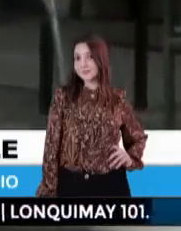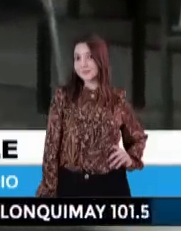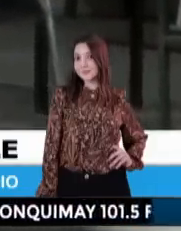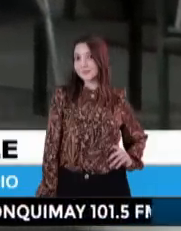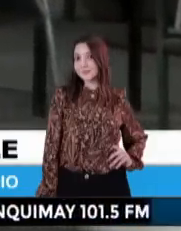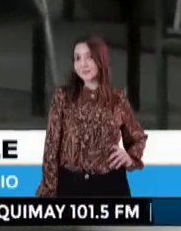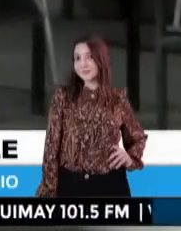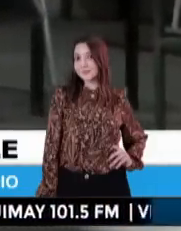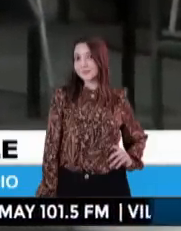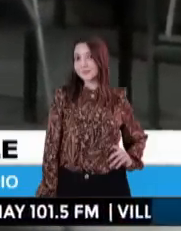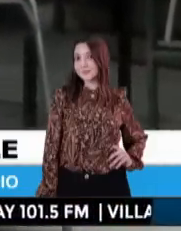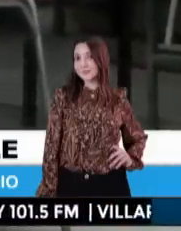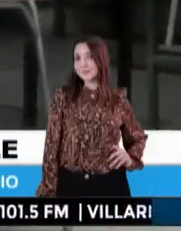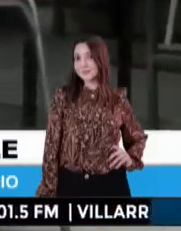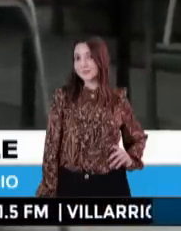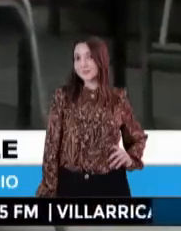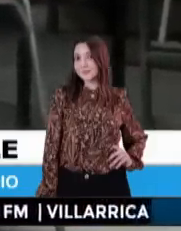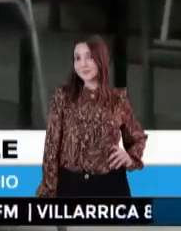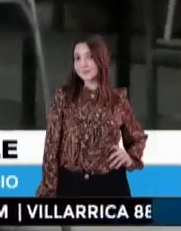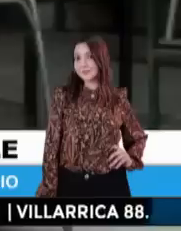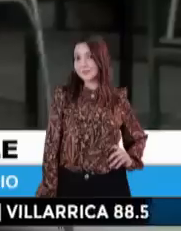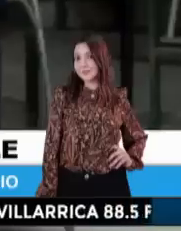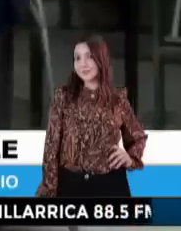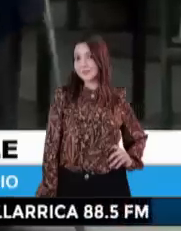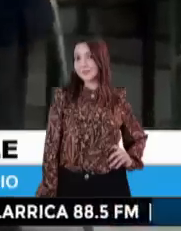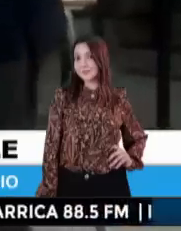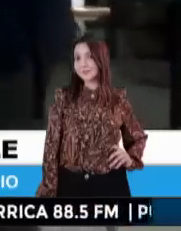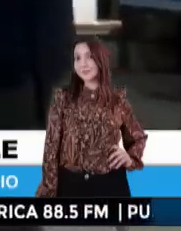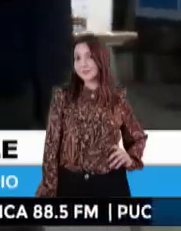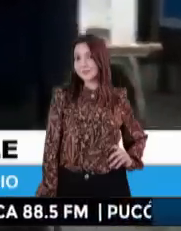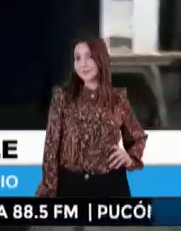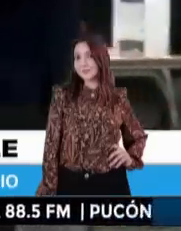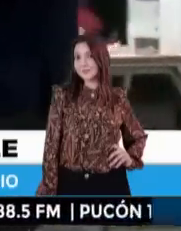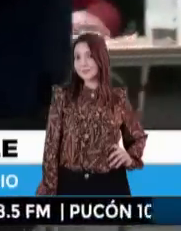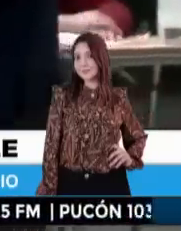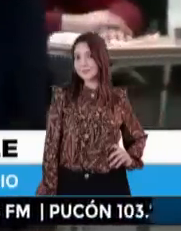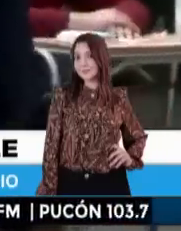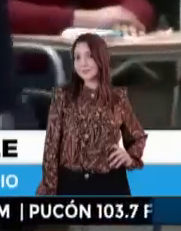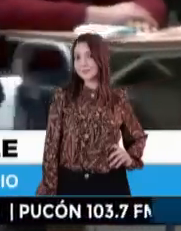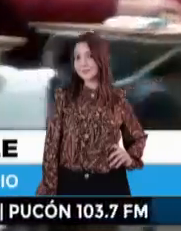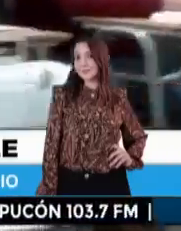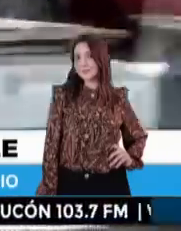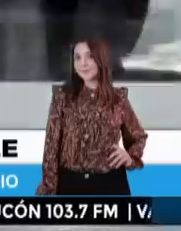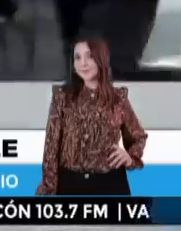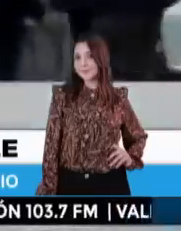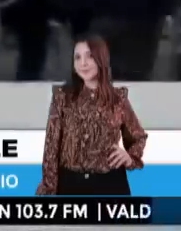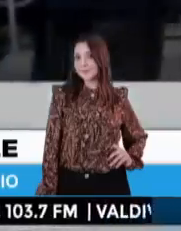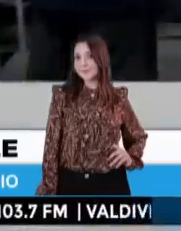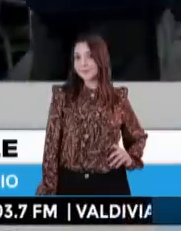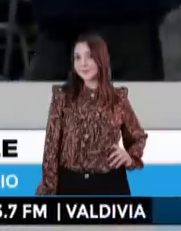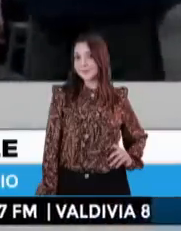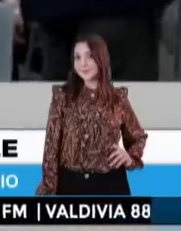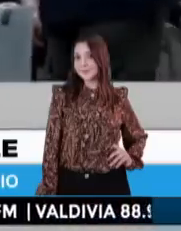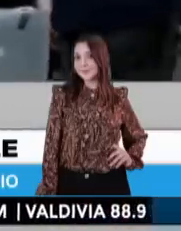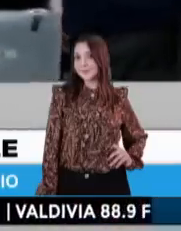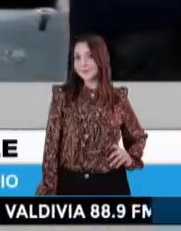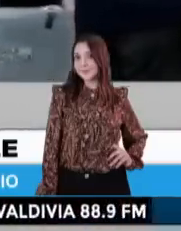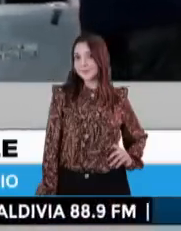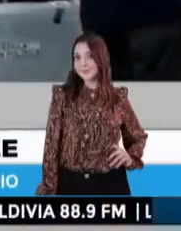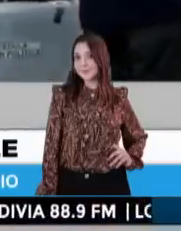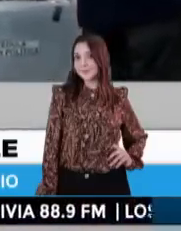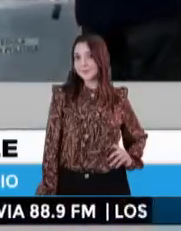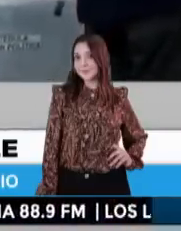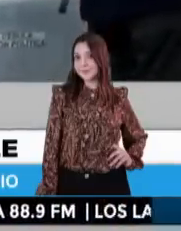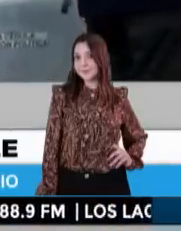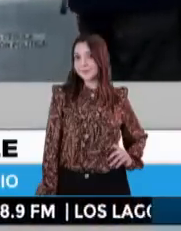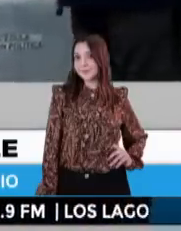más. Lo escuchábamos en la voz de Francisco Chaguán, explícitamente. ¿Sabes lo que pasó ayer también? Yo diría que Ricardo Lagos se alejó de sus dos partidos, se